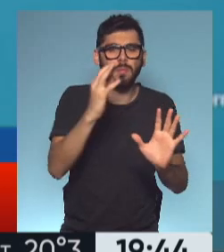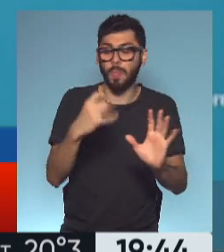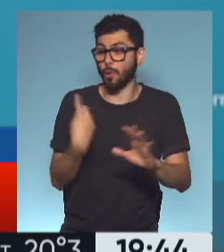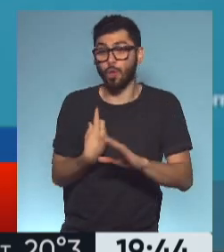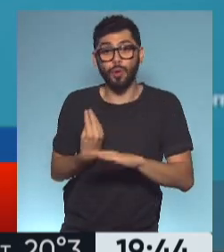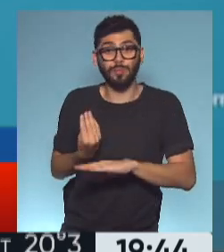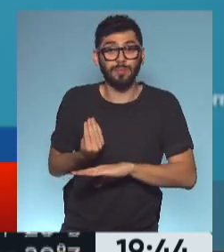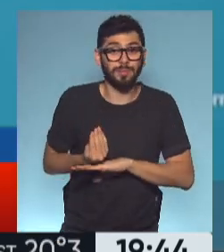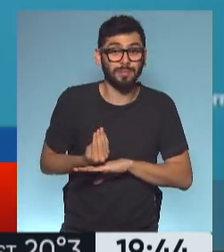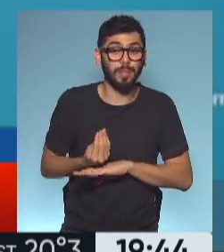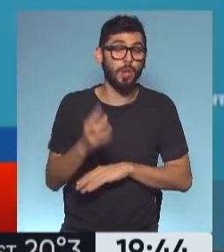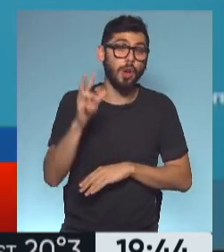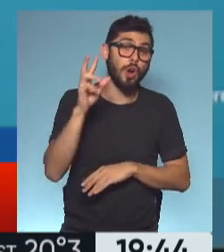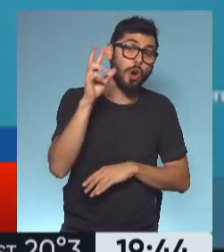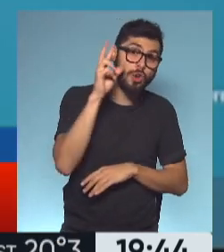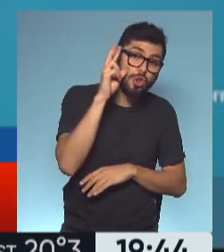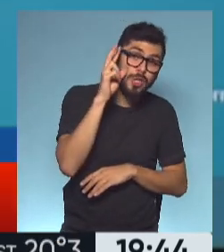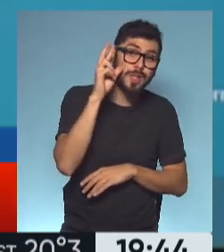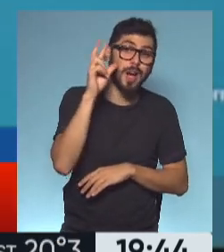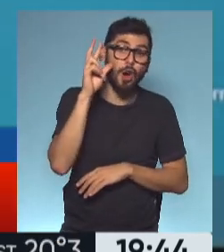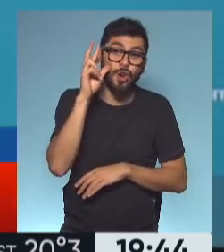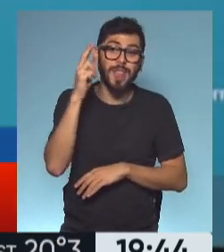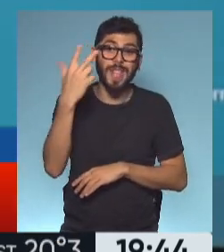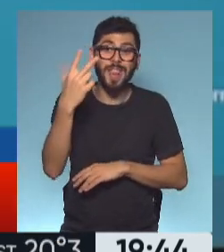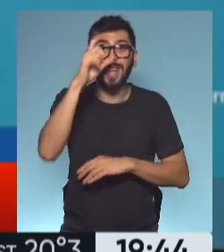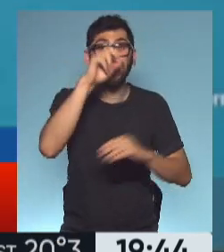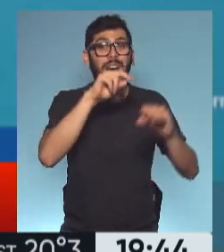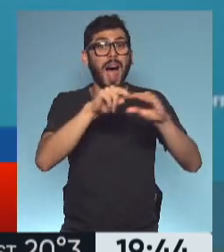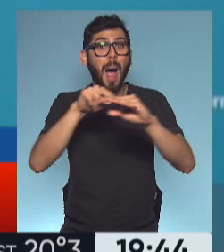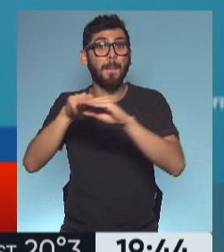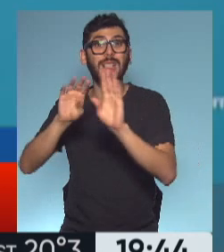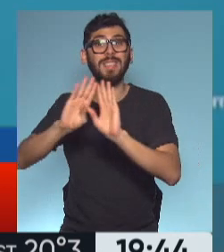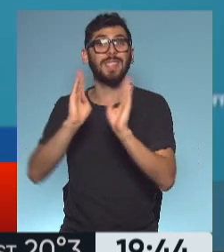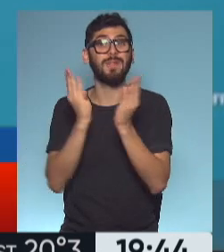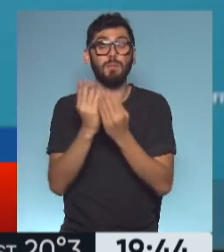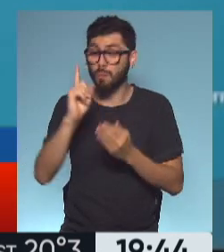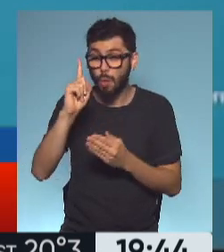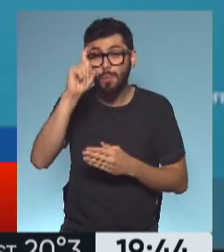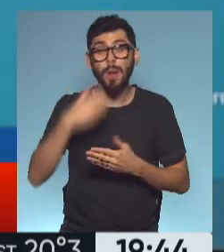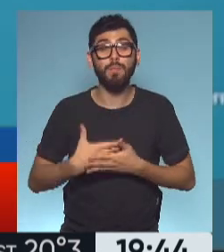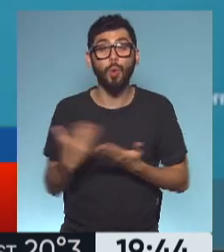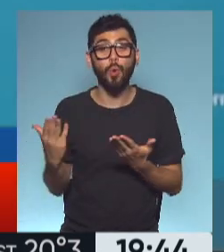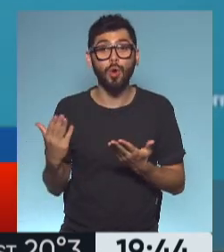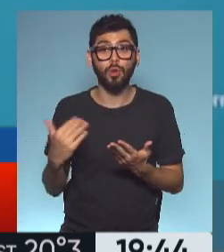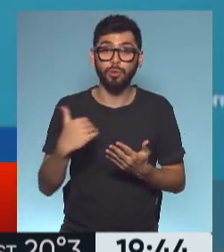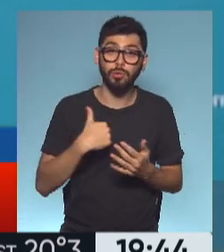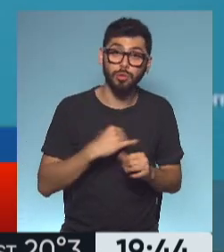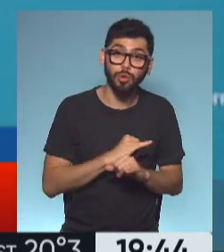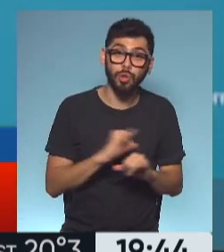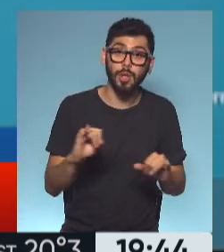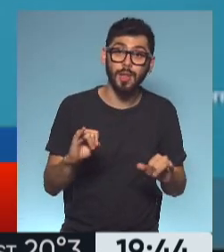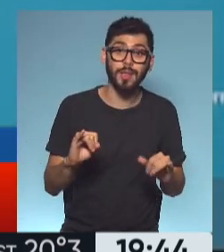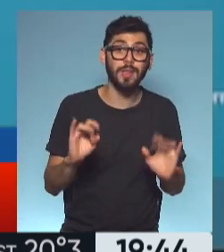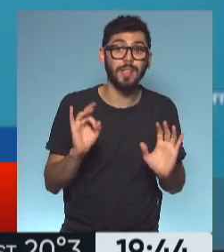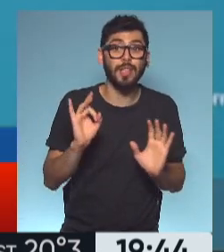asumimos, 883 camas de terapia intensiva en el sistema público. Y acabo de hablar de que solo